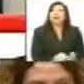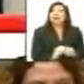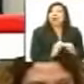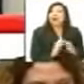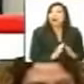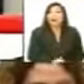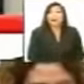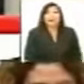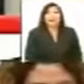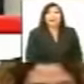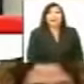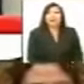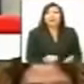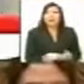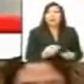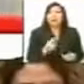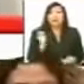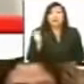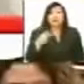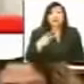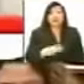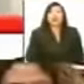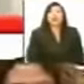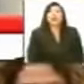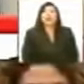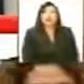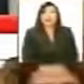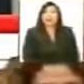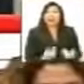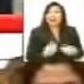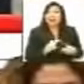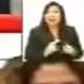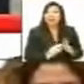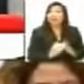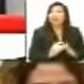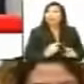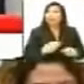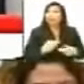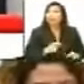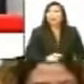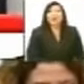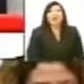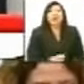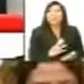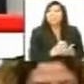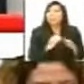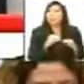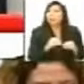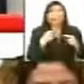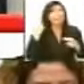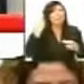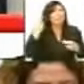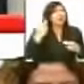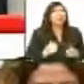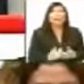transparente es una manera de ir combatiendo la corrupción. Y lo segundo, y solamente con esto termino, tiene que ver con la alta dirección pública. Menos nombramientos